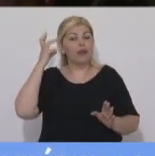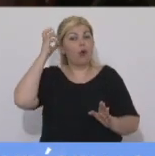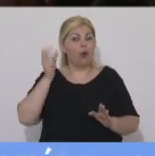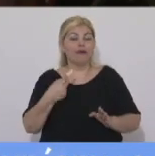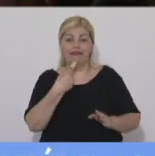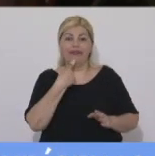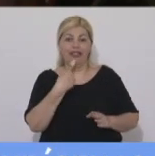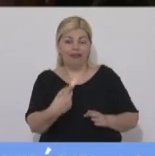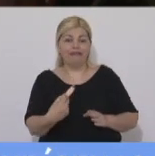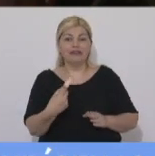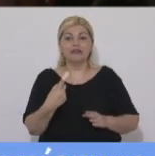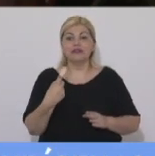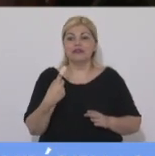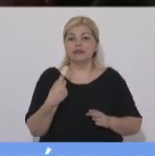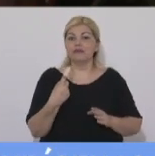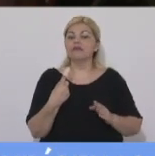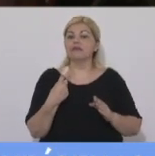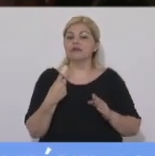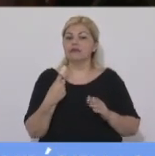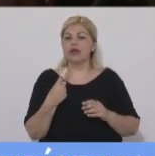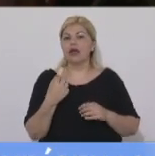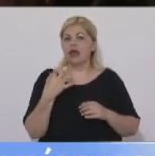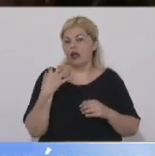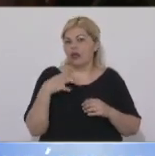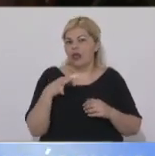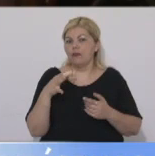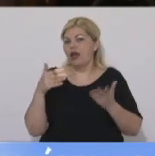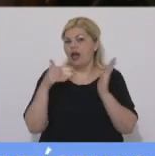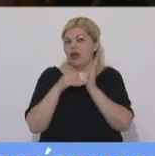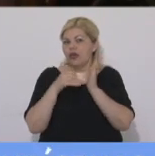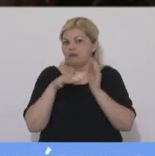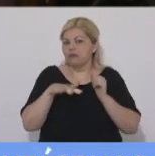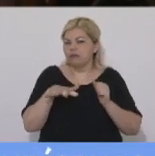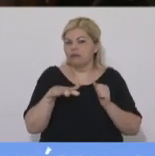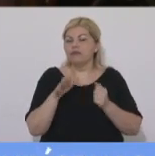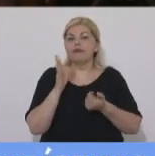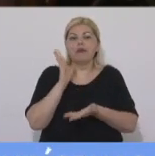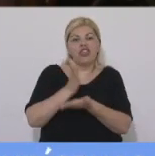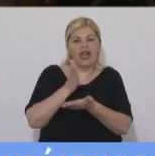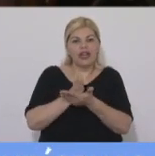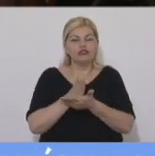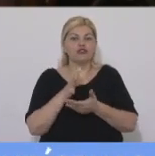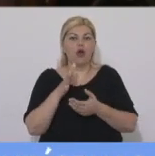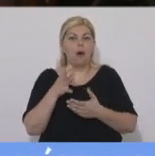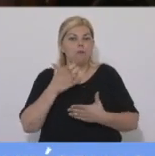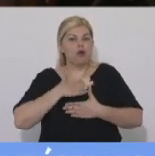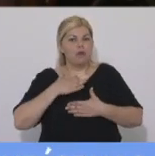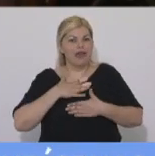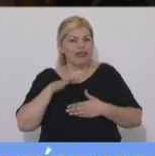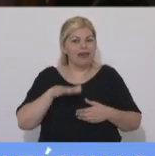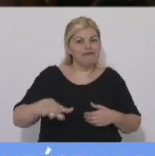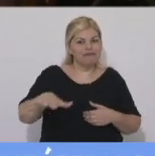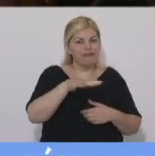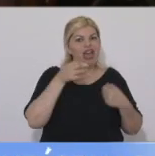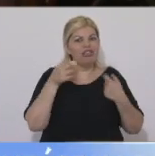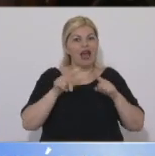Estado debe dar seguridad jurídica al derecho a la propiedad comunal, dando un título jurídico que